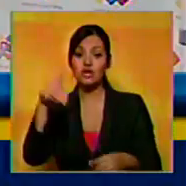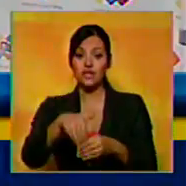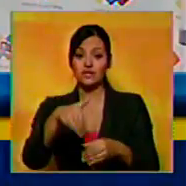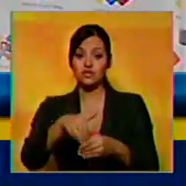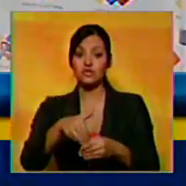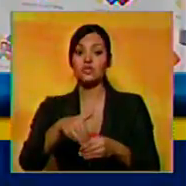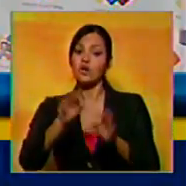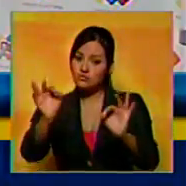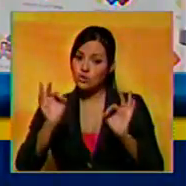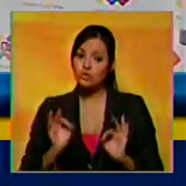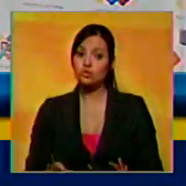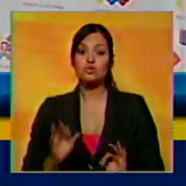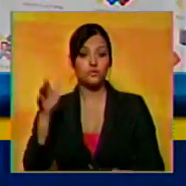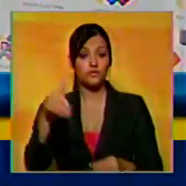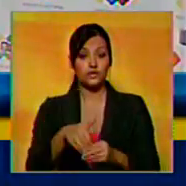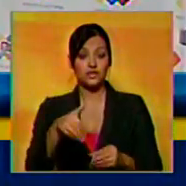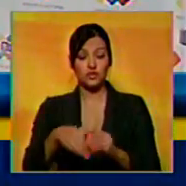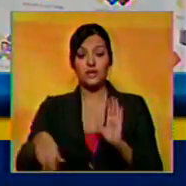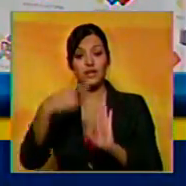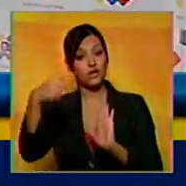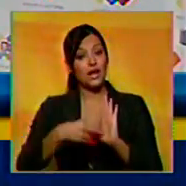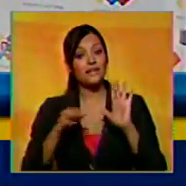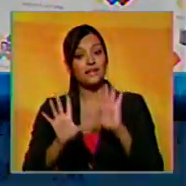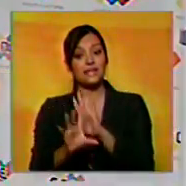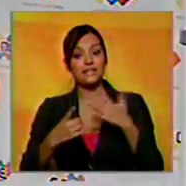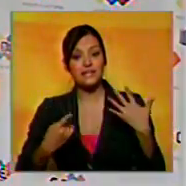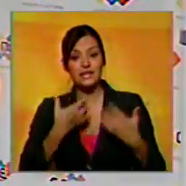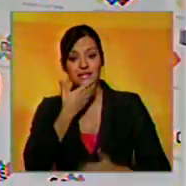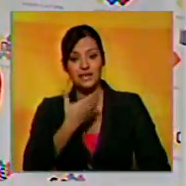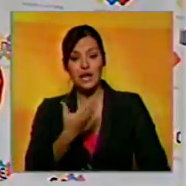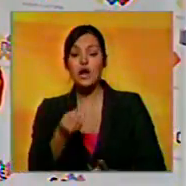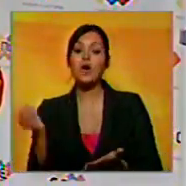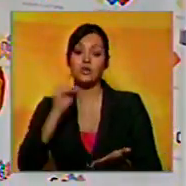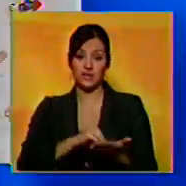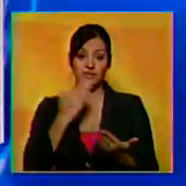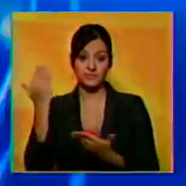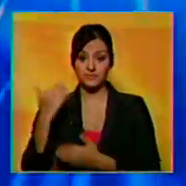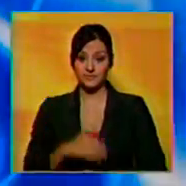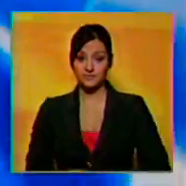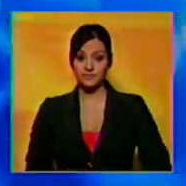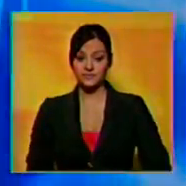de cara justamente a las elecciones regionales del 16 de diciembre. Regresamos con ustedes al estudio.